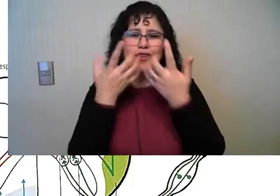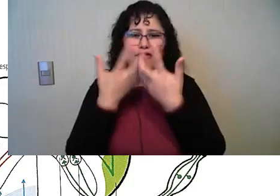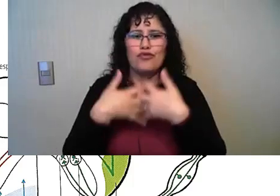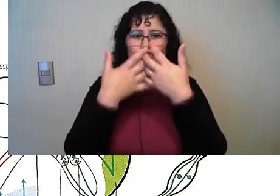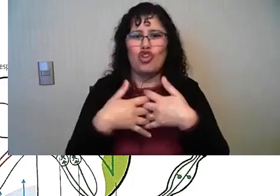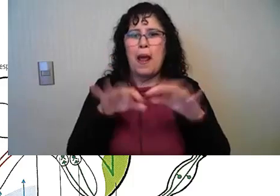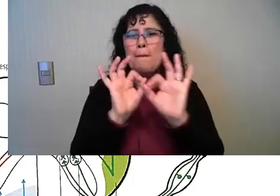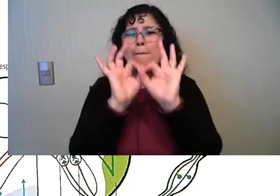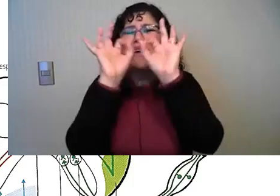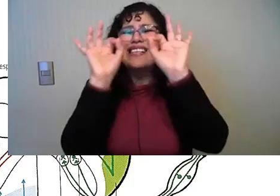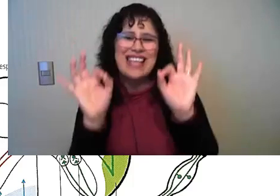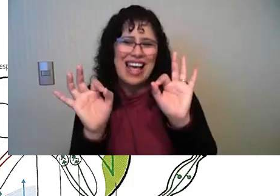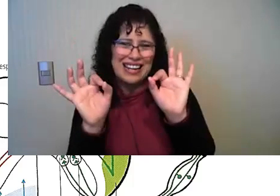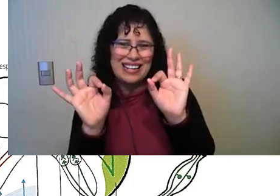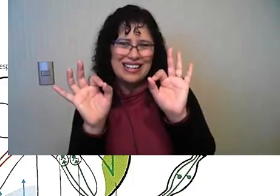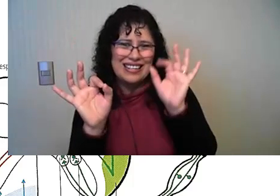especial.